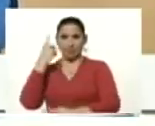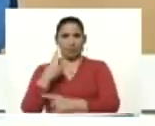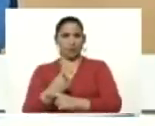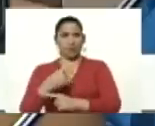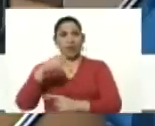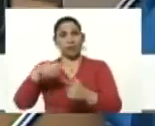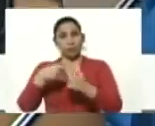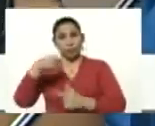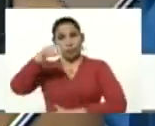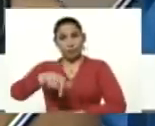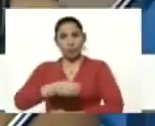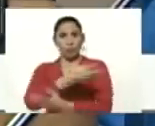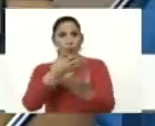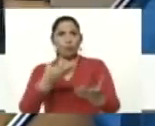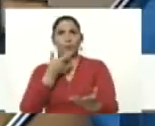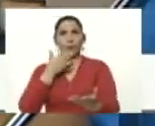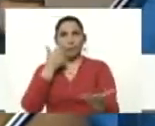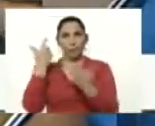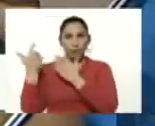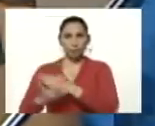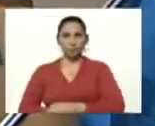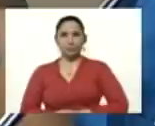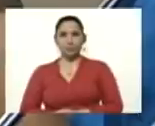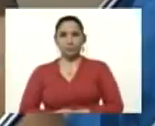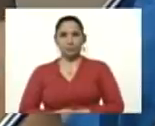Entonces aquí a usted le aparece, esto es